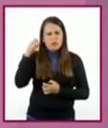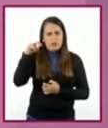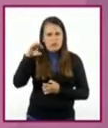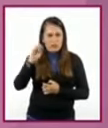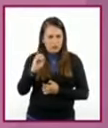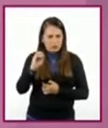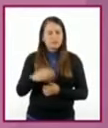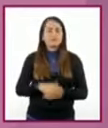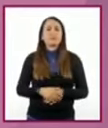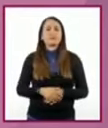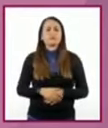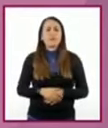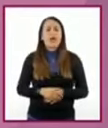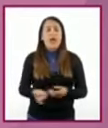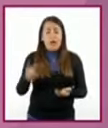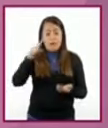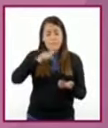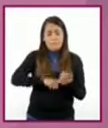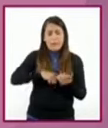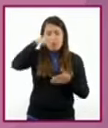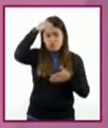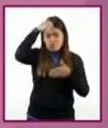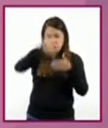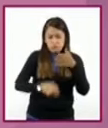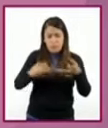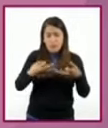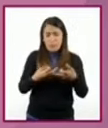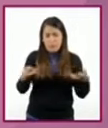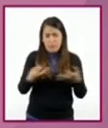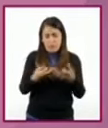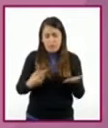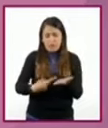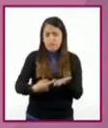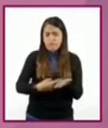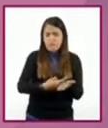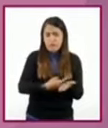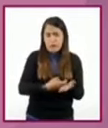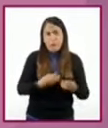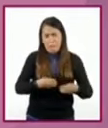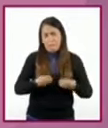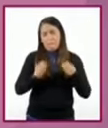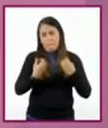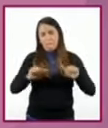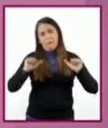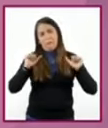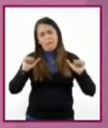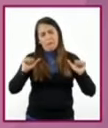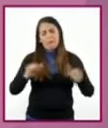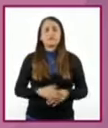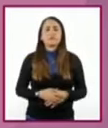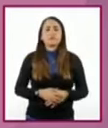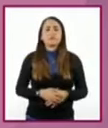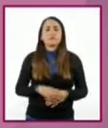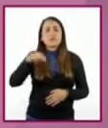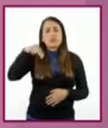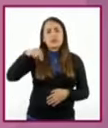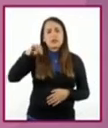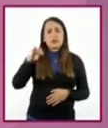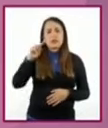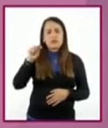proceso ocurre bajo tierra, ahí donde las nombrices viven tranquilas. Es así que el nitrógeno